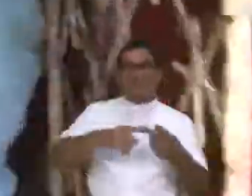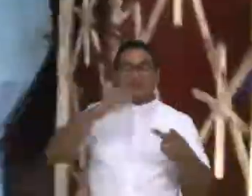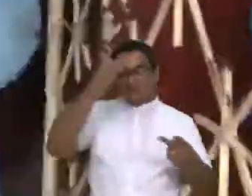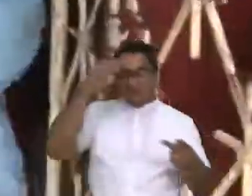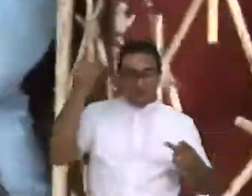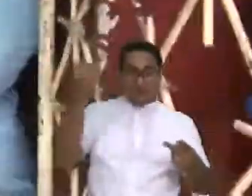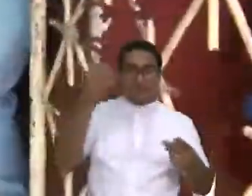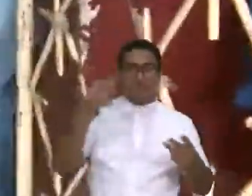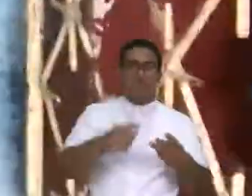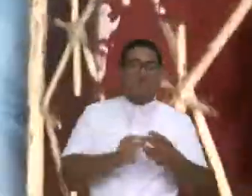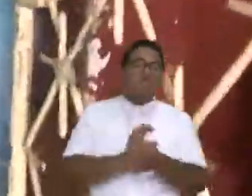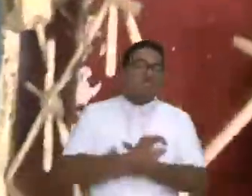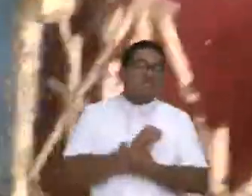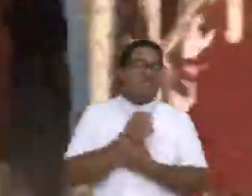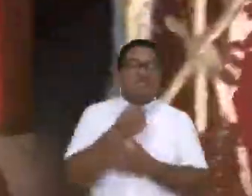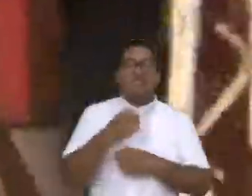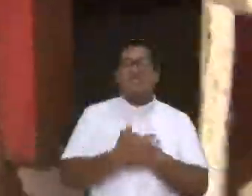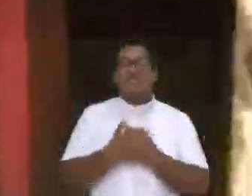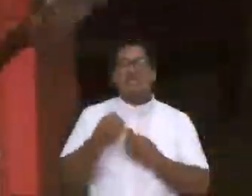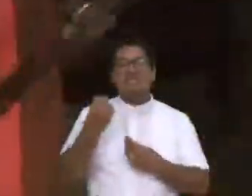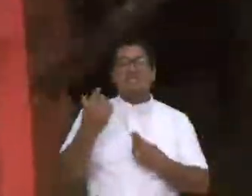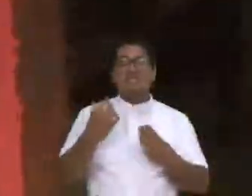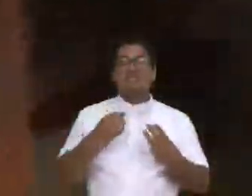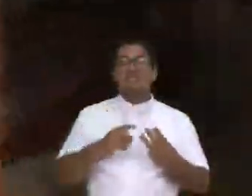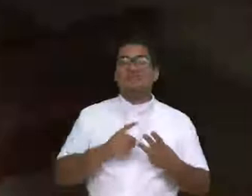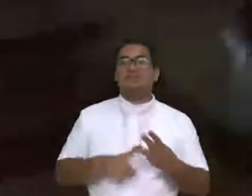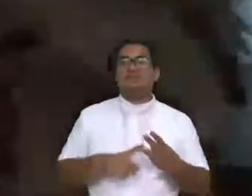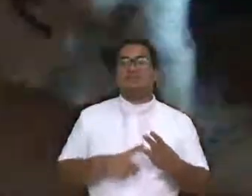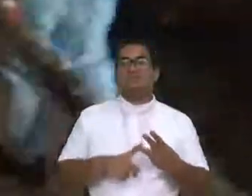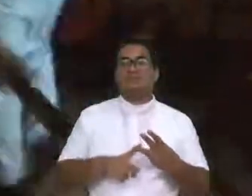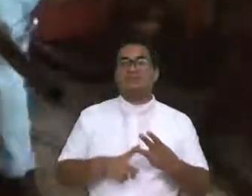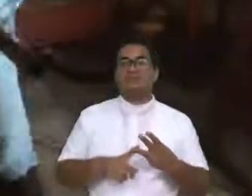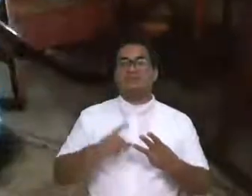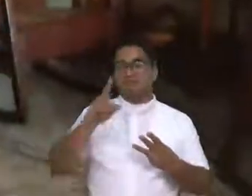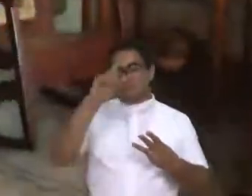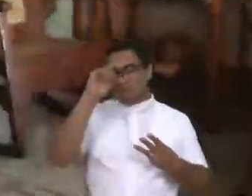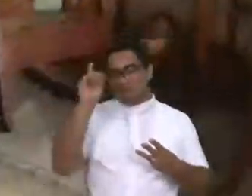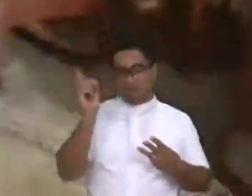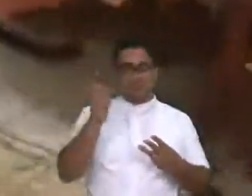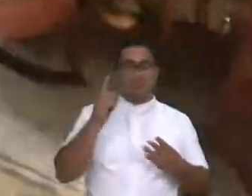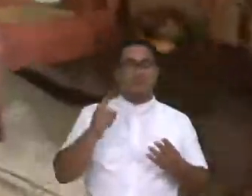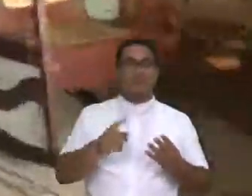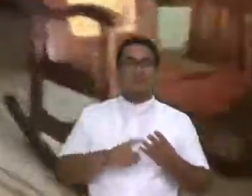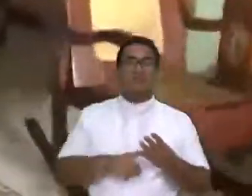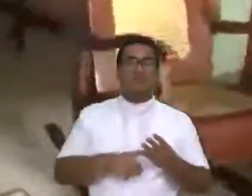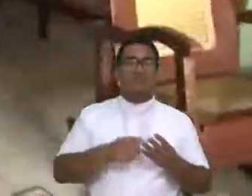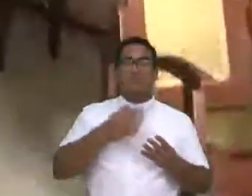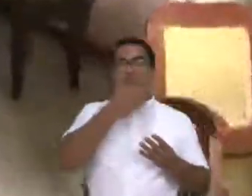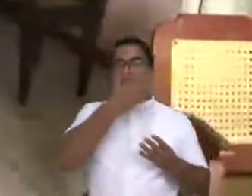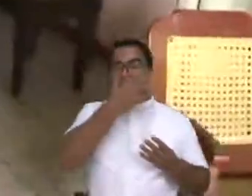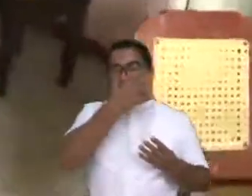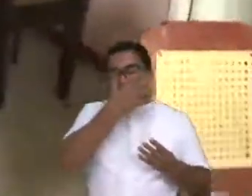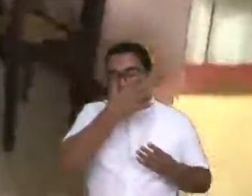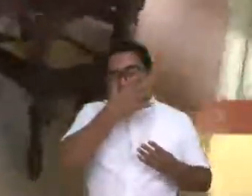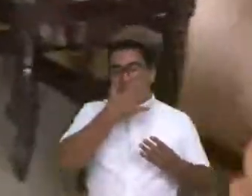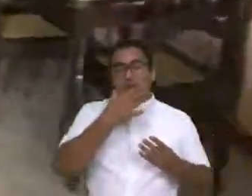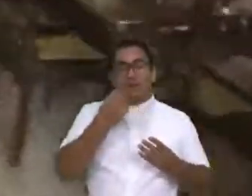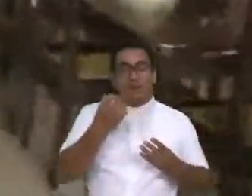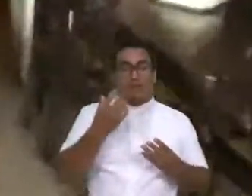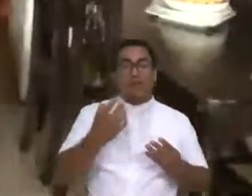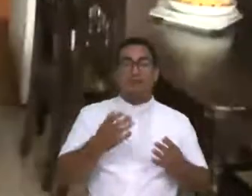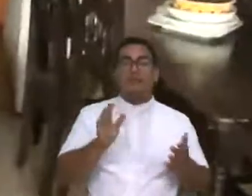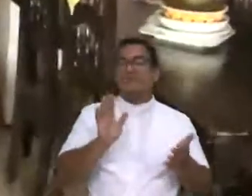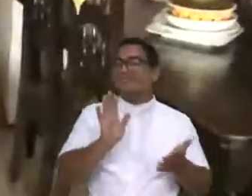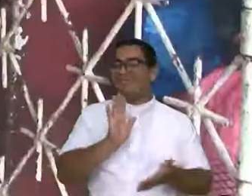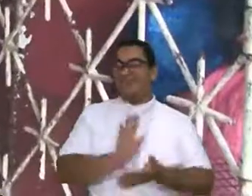cabeza, dolor en los músculos, huesos y articulaciones, acompañados de náuseas y dolor detrás de los ojos, acudan de inmediato a la unidad de